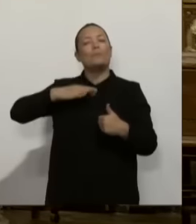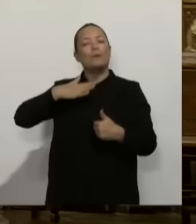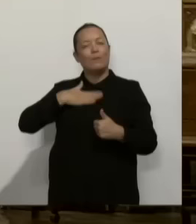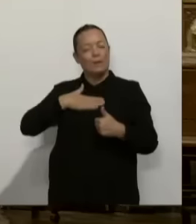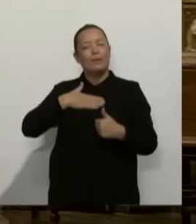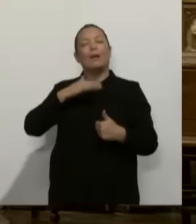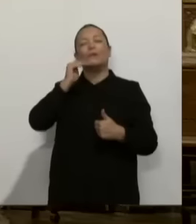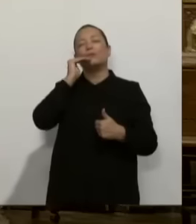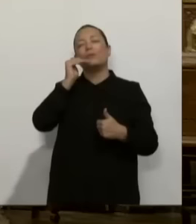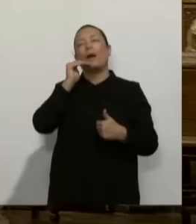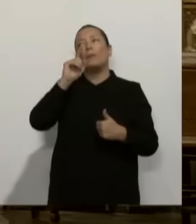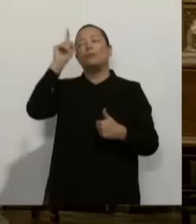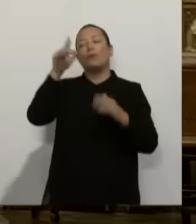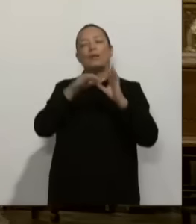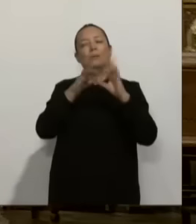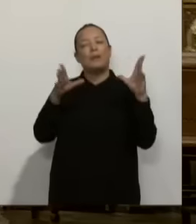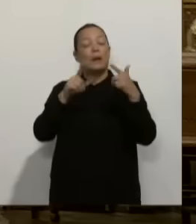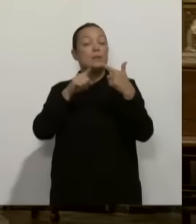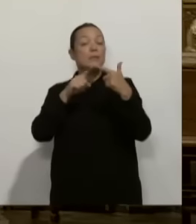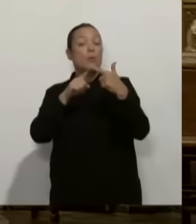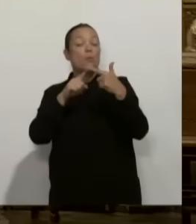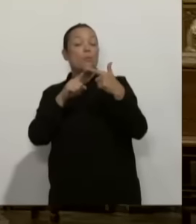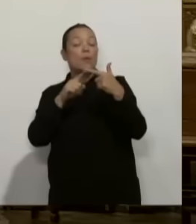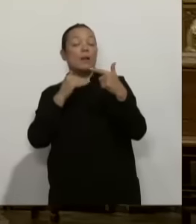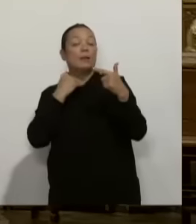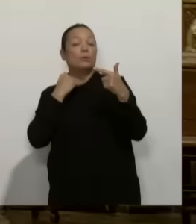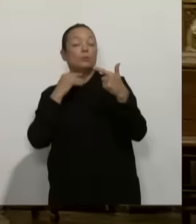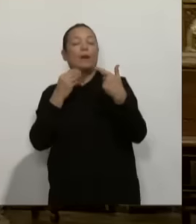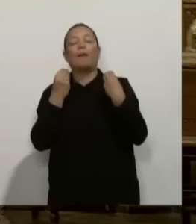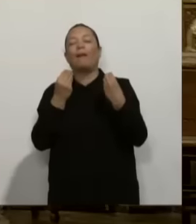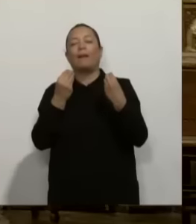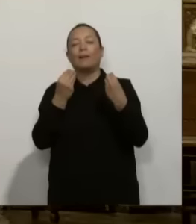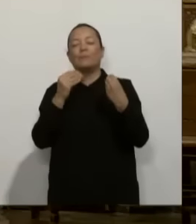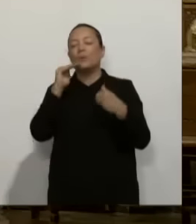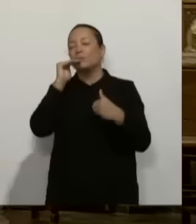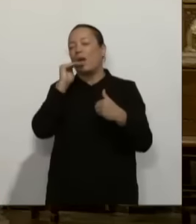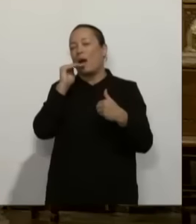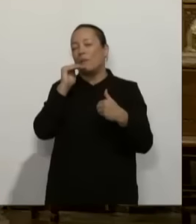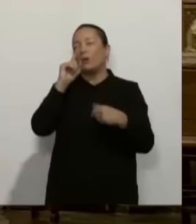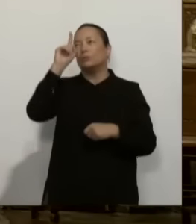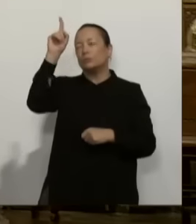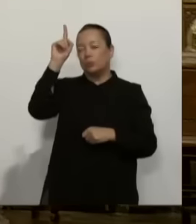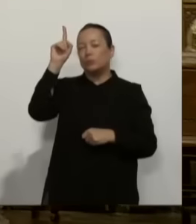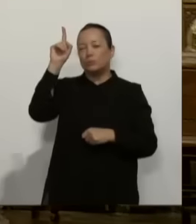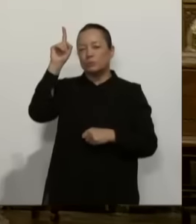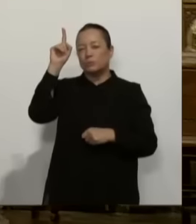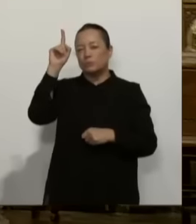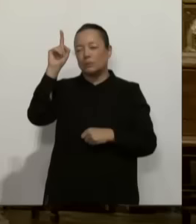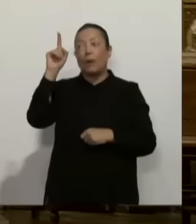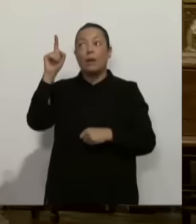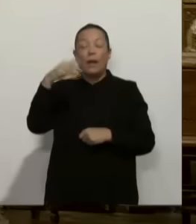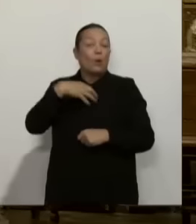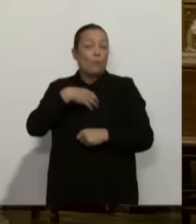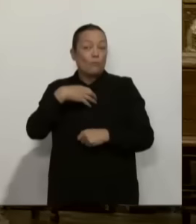en nuestra vida y nos habla del Dios liberador, la segunda lectura nos habla de un Dios con el que podemos tener